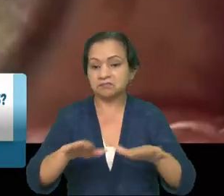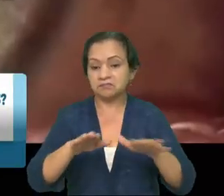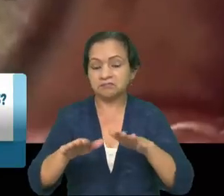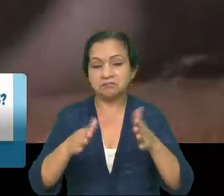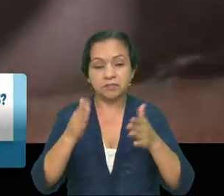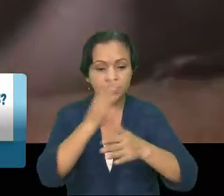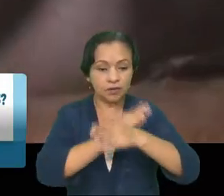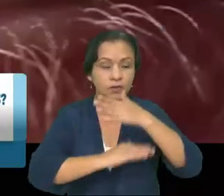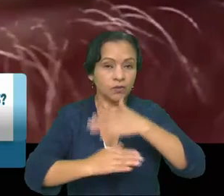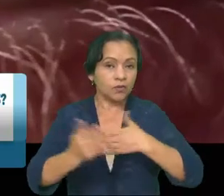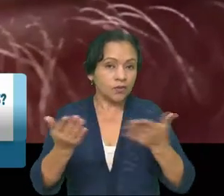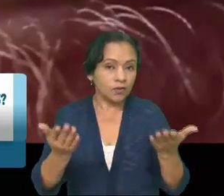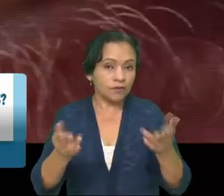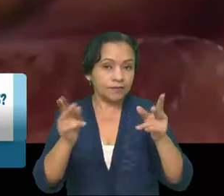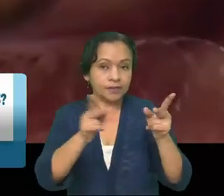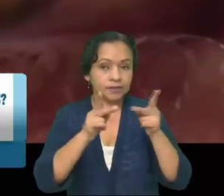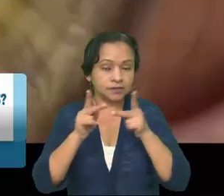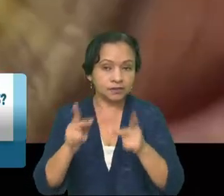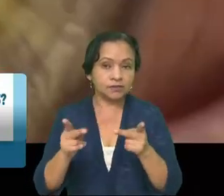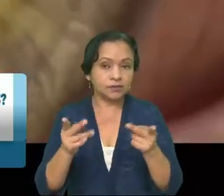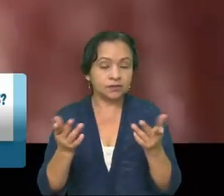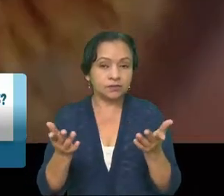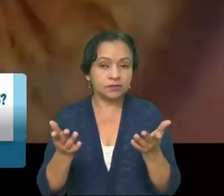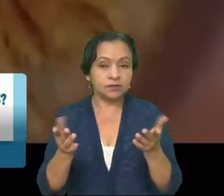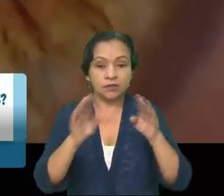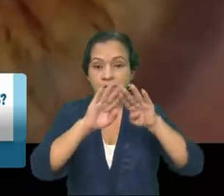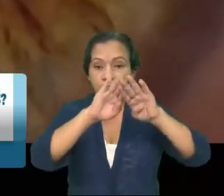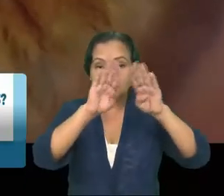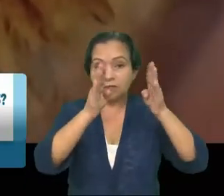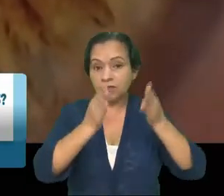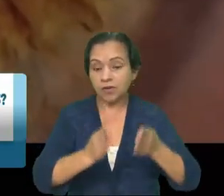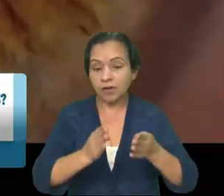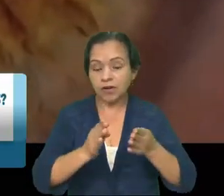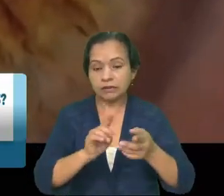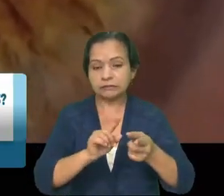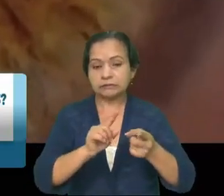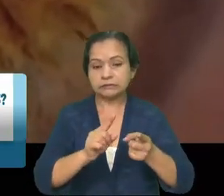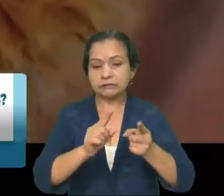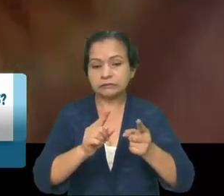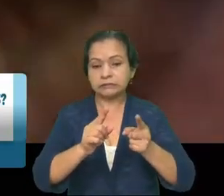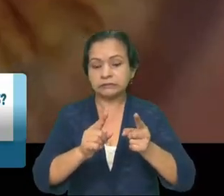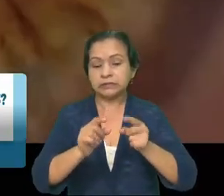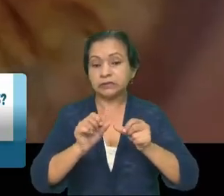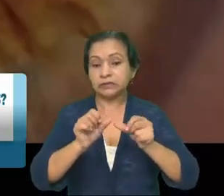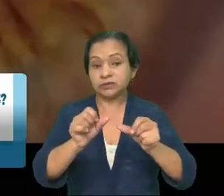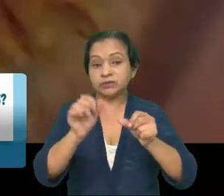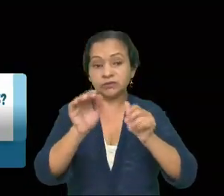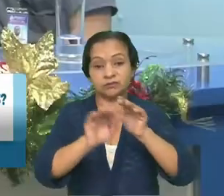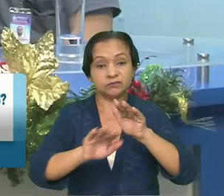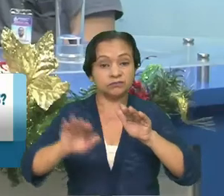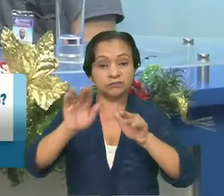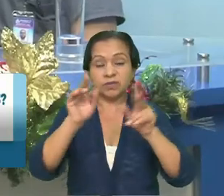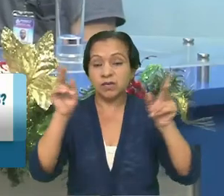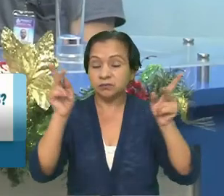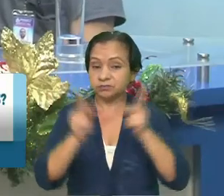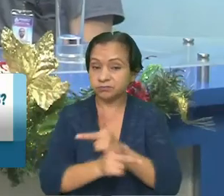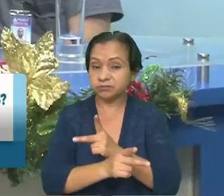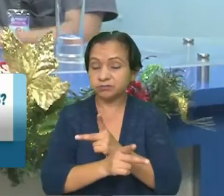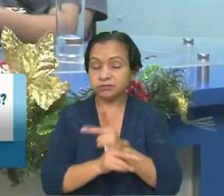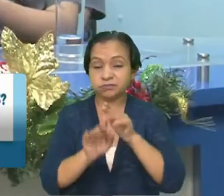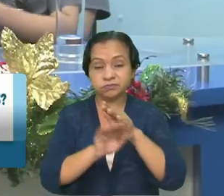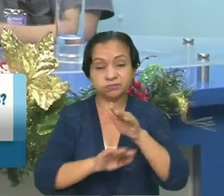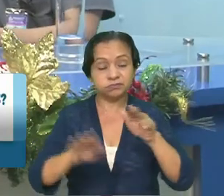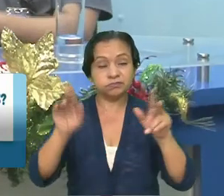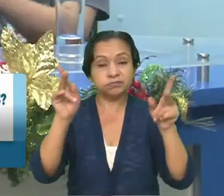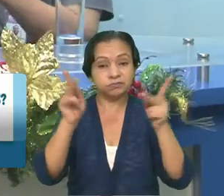Exacto. Discapacidad. La paciente va, le llamamos nosotros progresando. ¿Qué significa progresar en enfermedades mielinizantes? Significa que